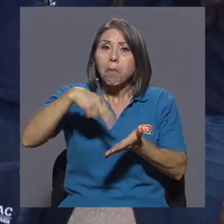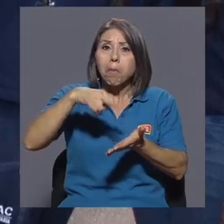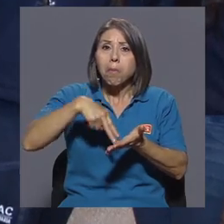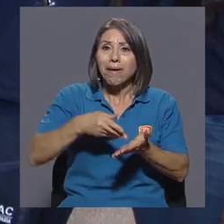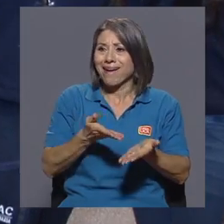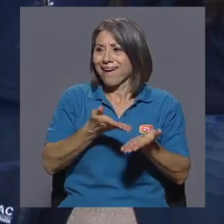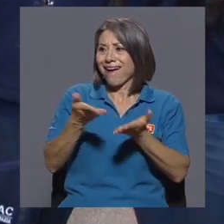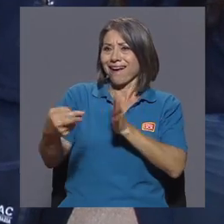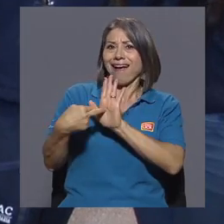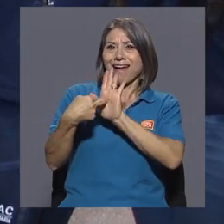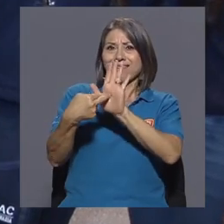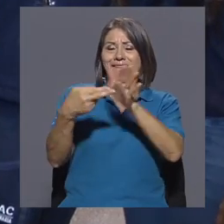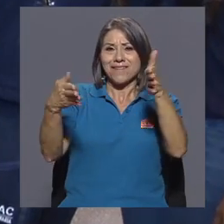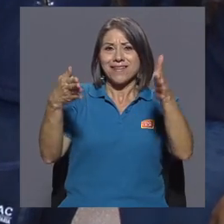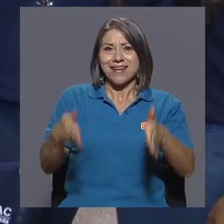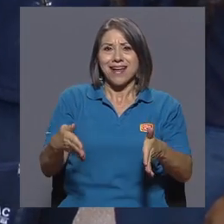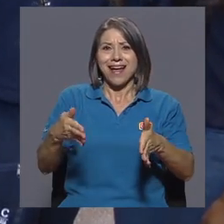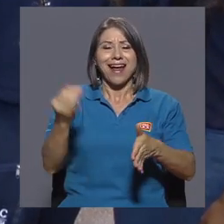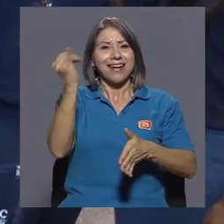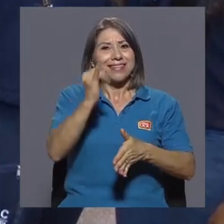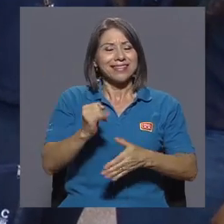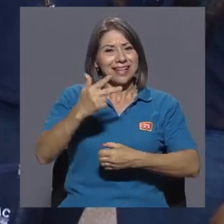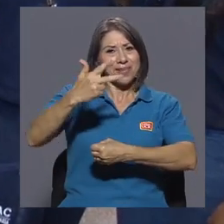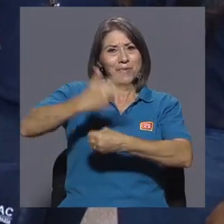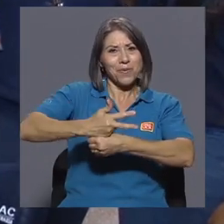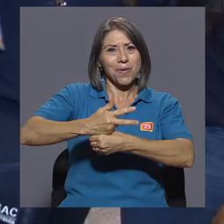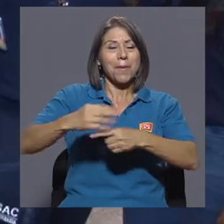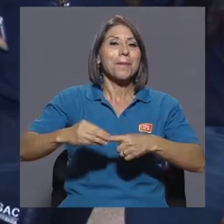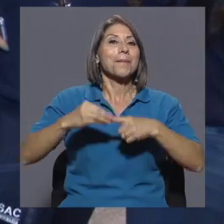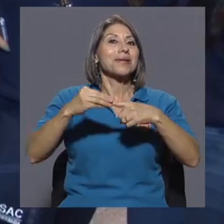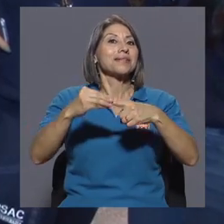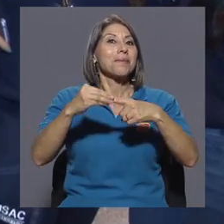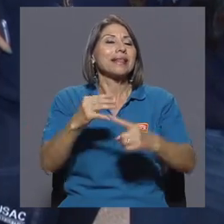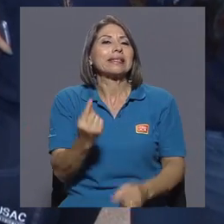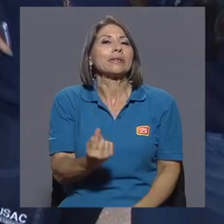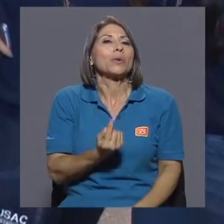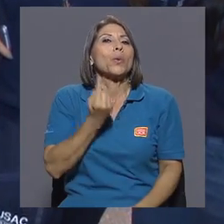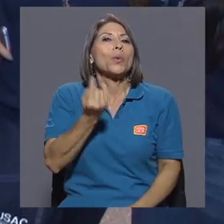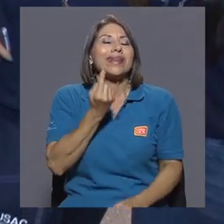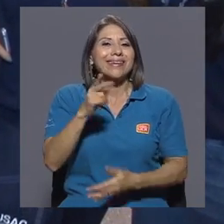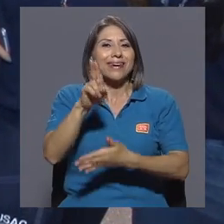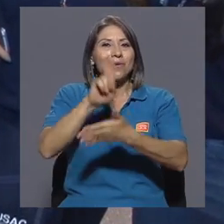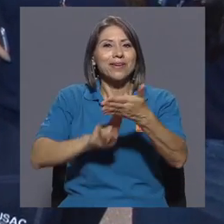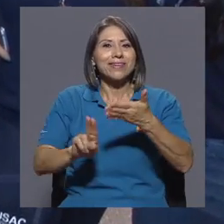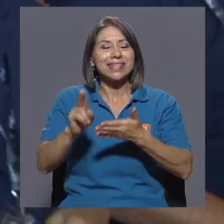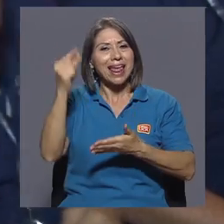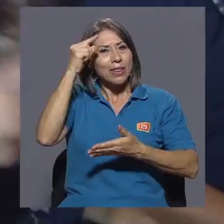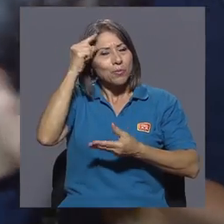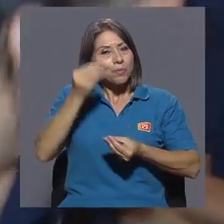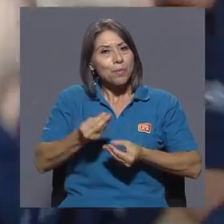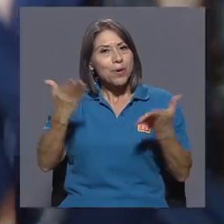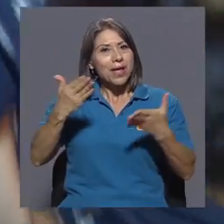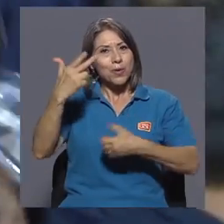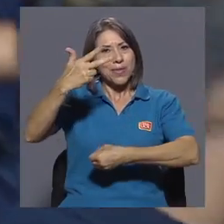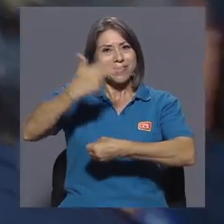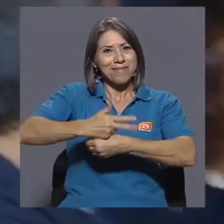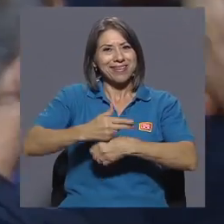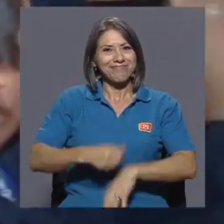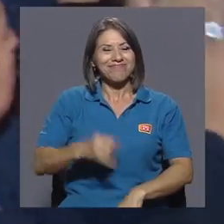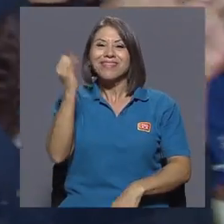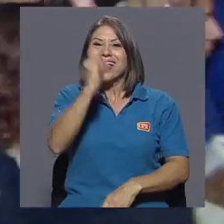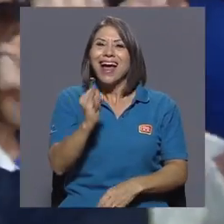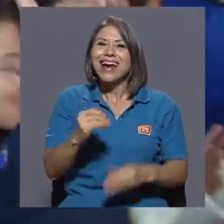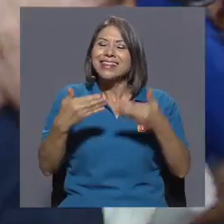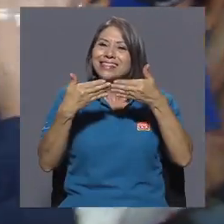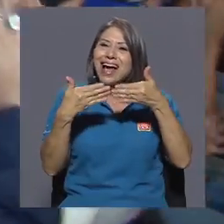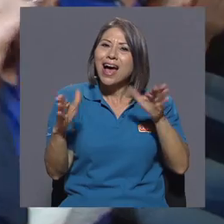delegación artística de Guatemala, principalmente de la única universidad estatal de Guatemala. El arte nos abre las